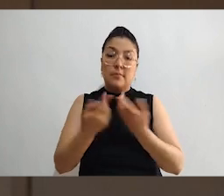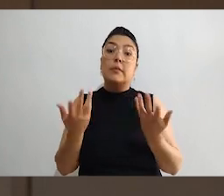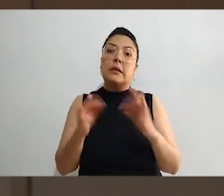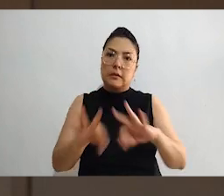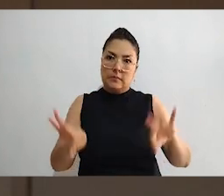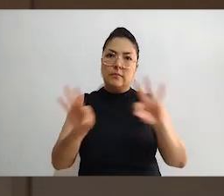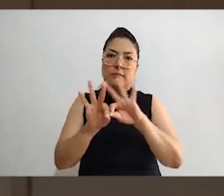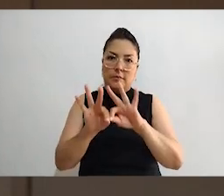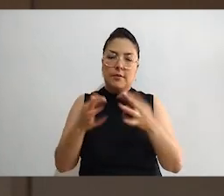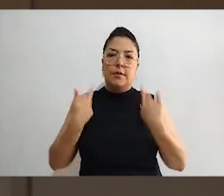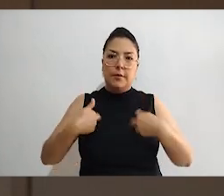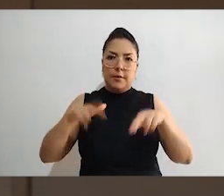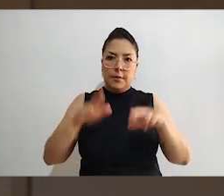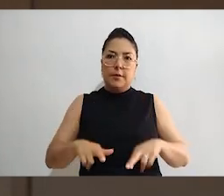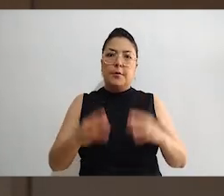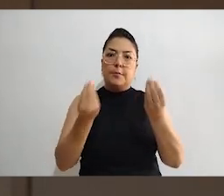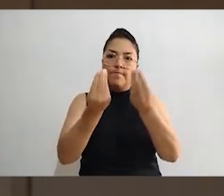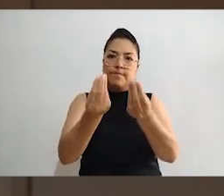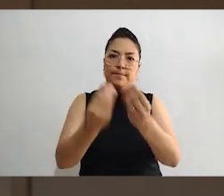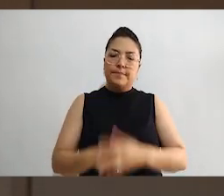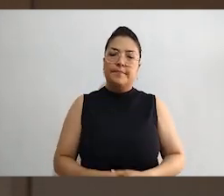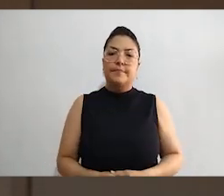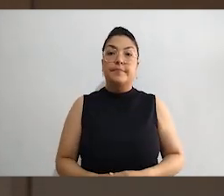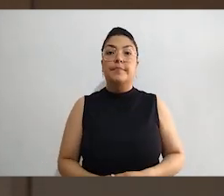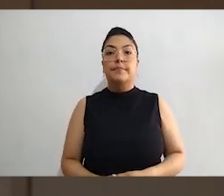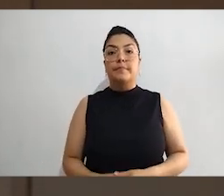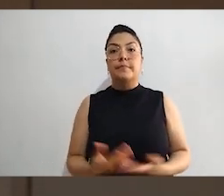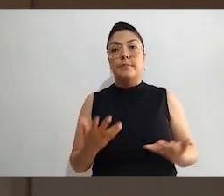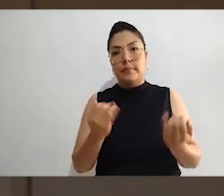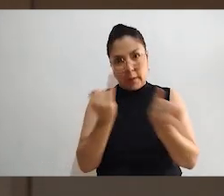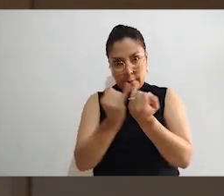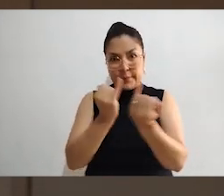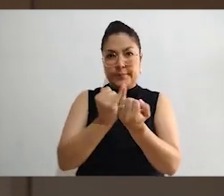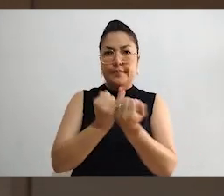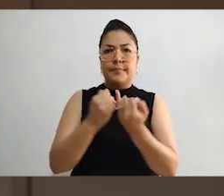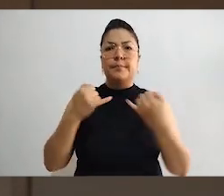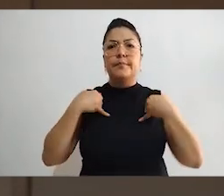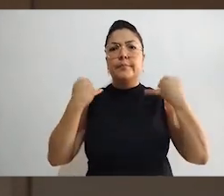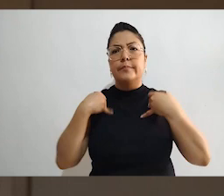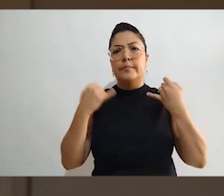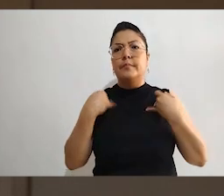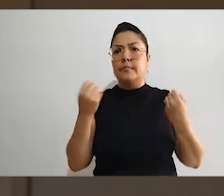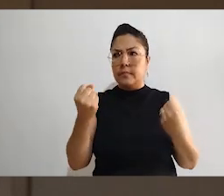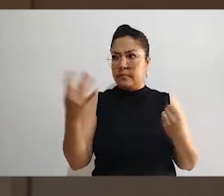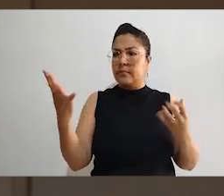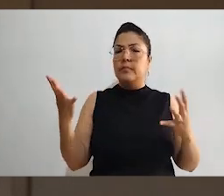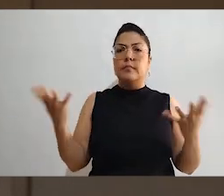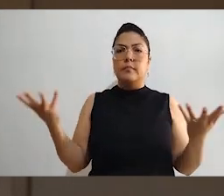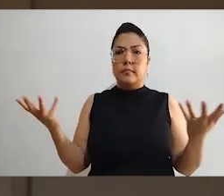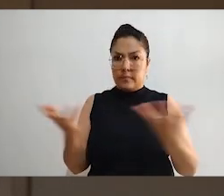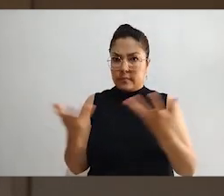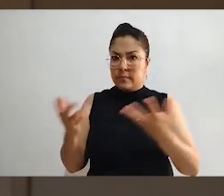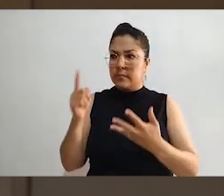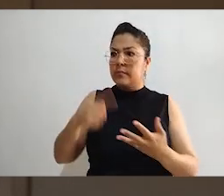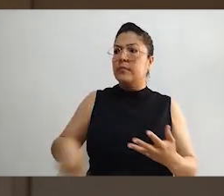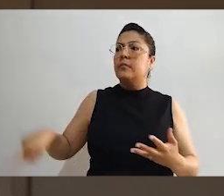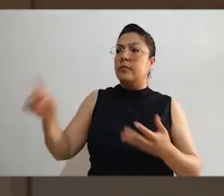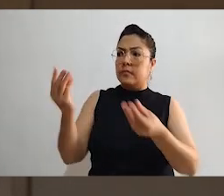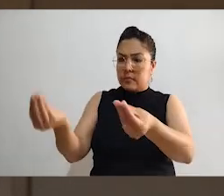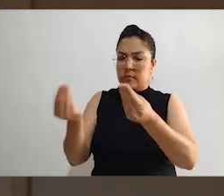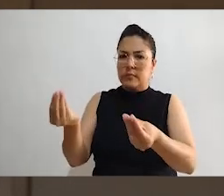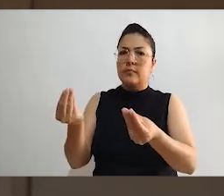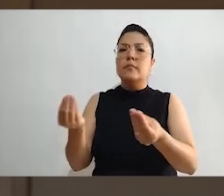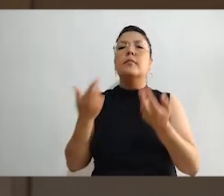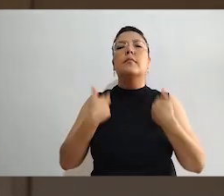que ser mayoría. Entonces, bajo esta lógica, también los jóvenes en su actuar. Por eso es que las medidas afirmativas para este grupo,